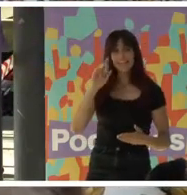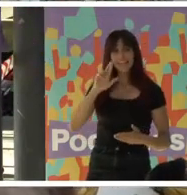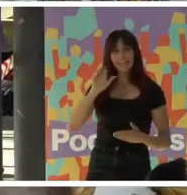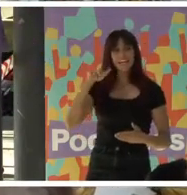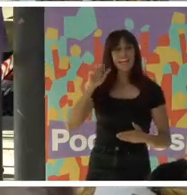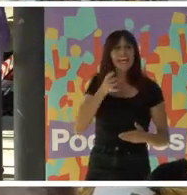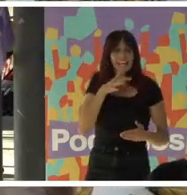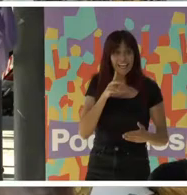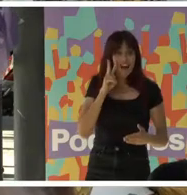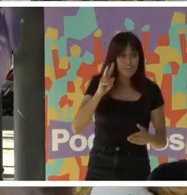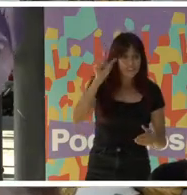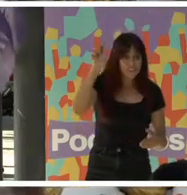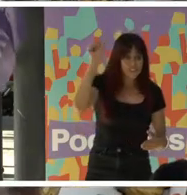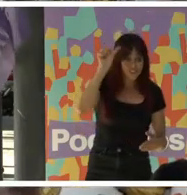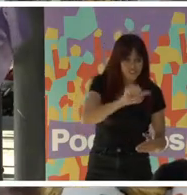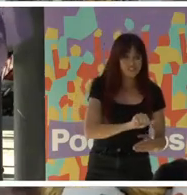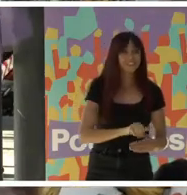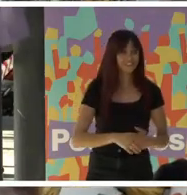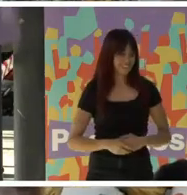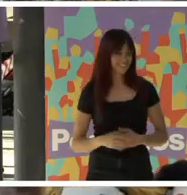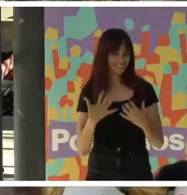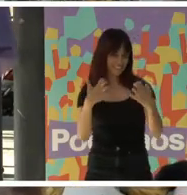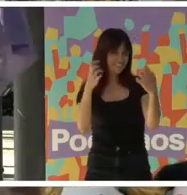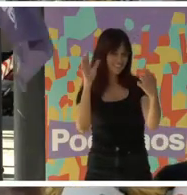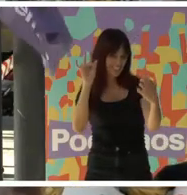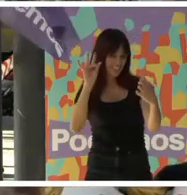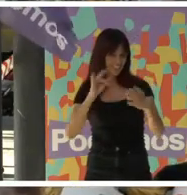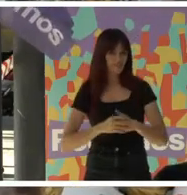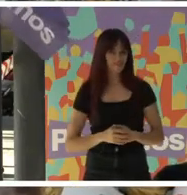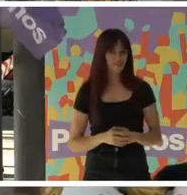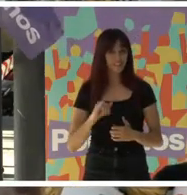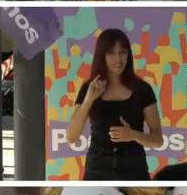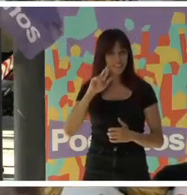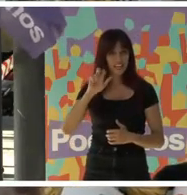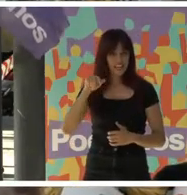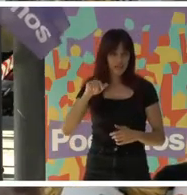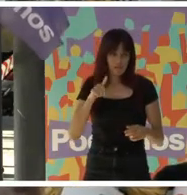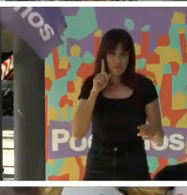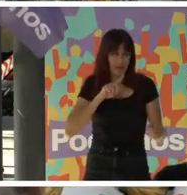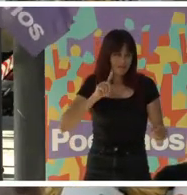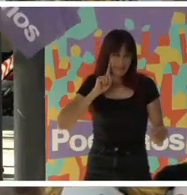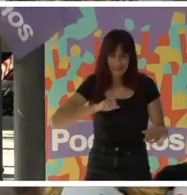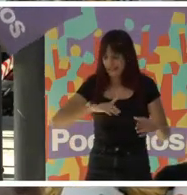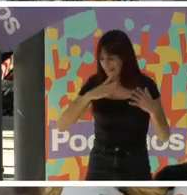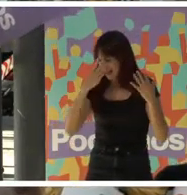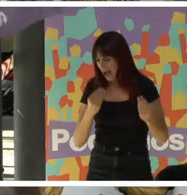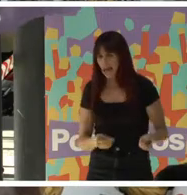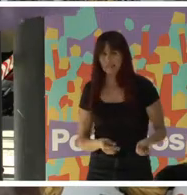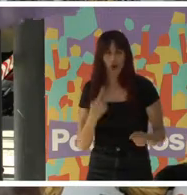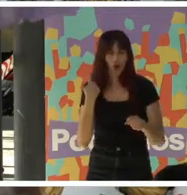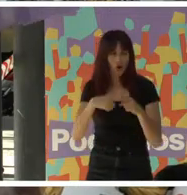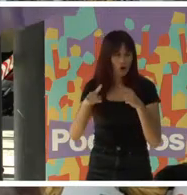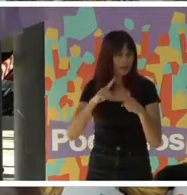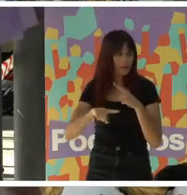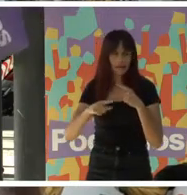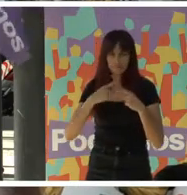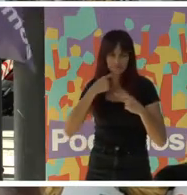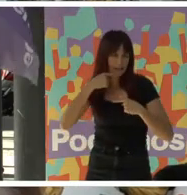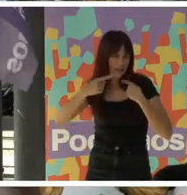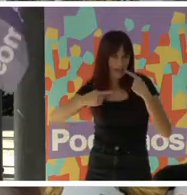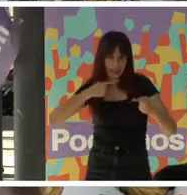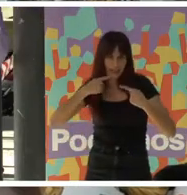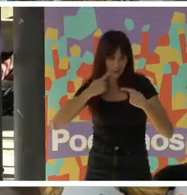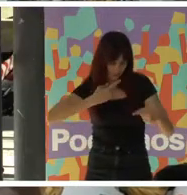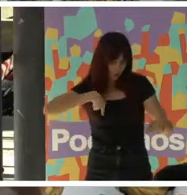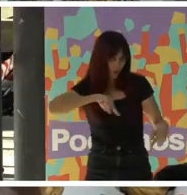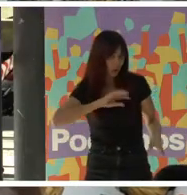Montero. Irene Montero, a pesar de todas las mentiras, a pesar de todas las cosas que han dicho